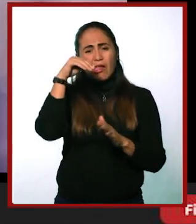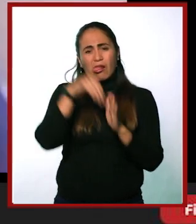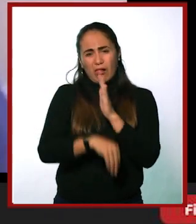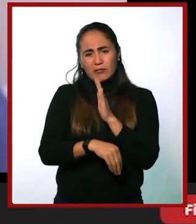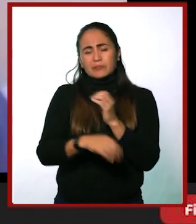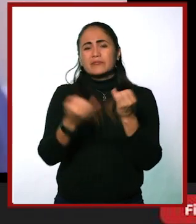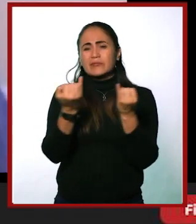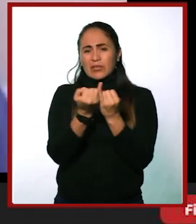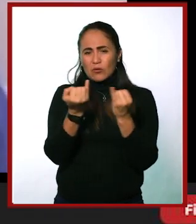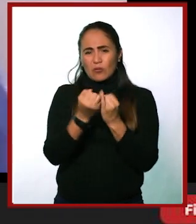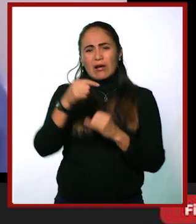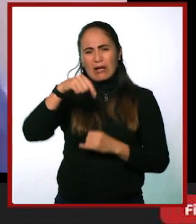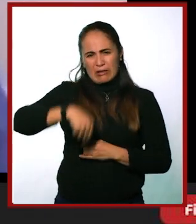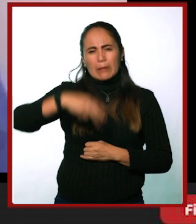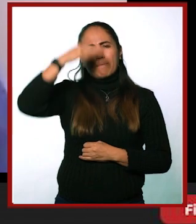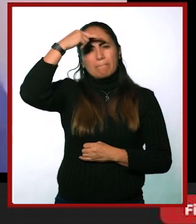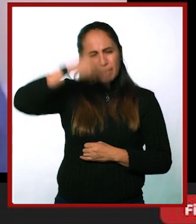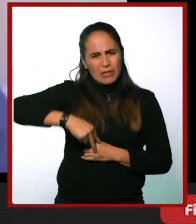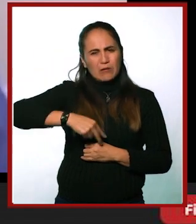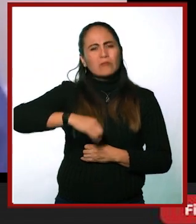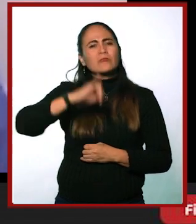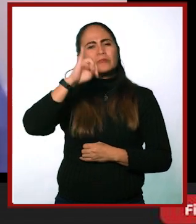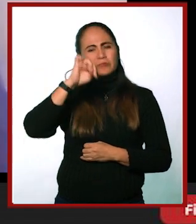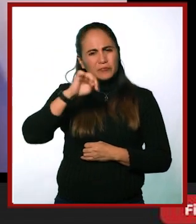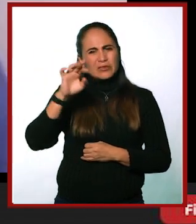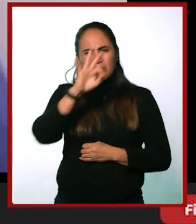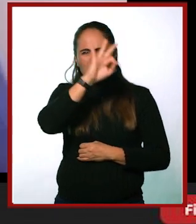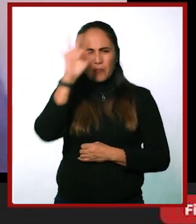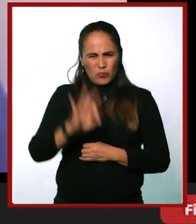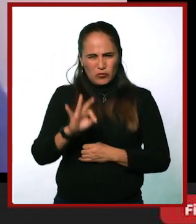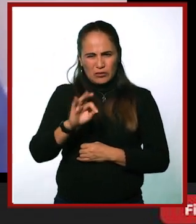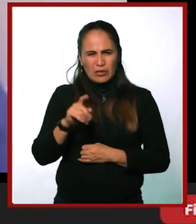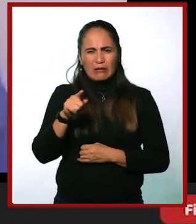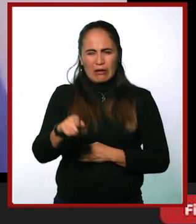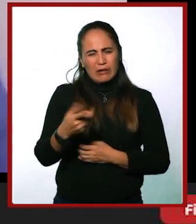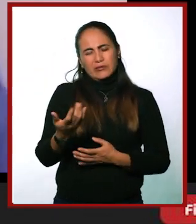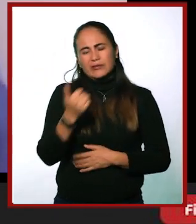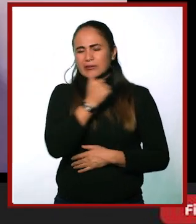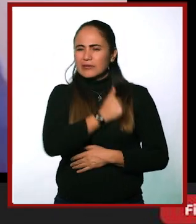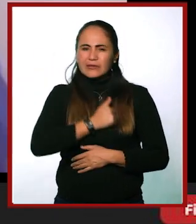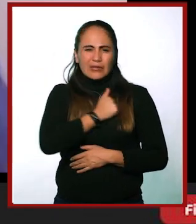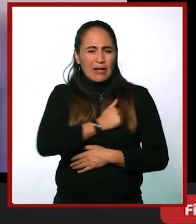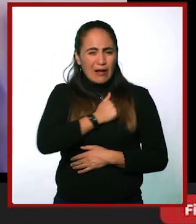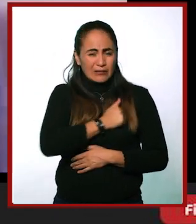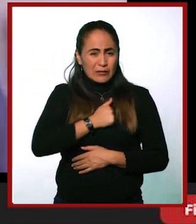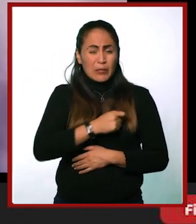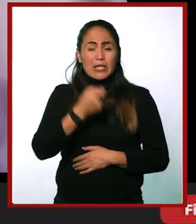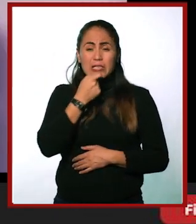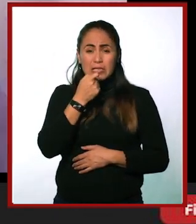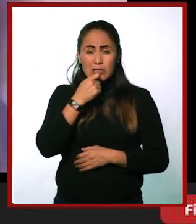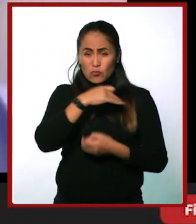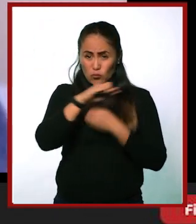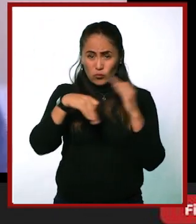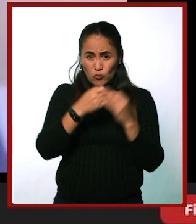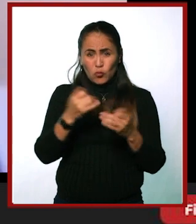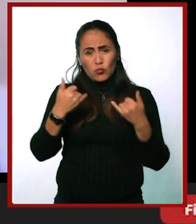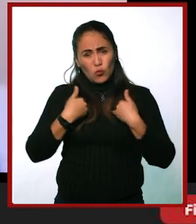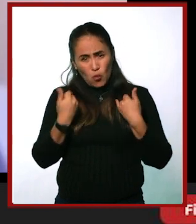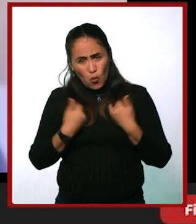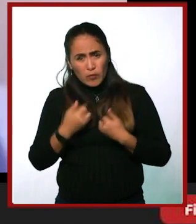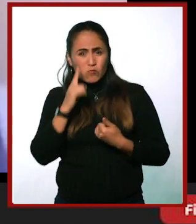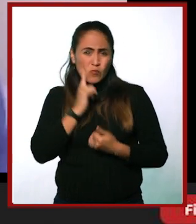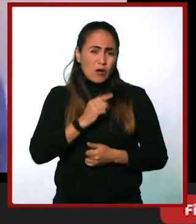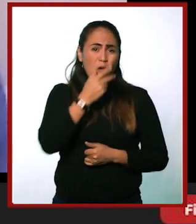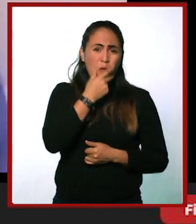datos ya de encuestas acá en México que justamente señalan que lastimosamente no todos los niños, jóvenes,